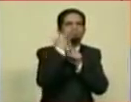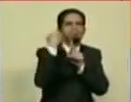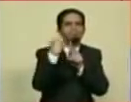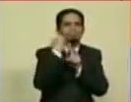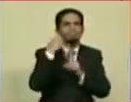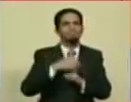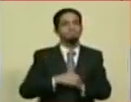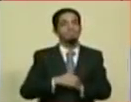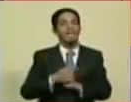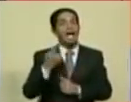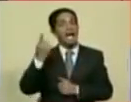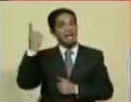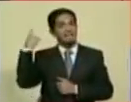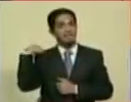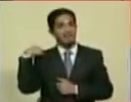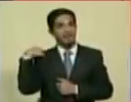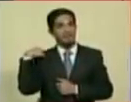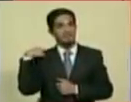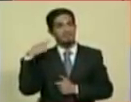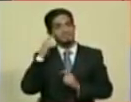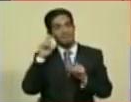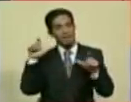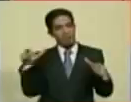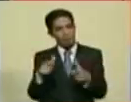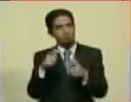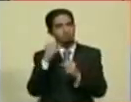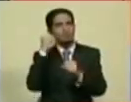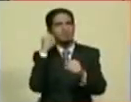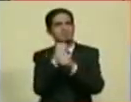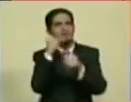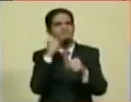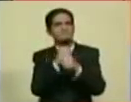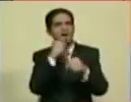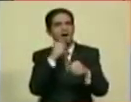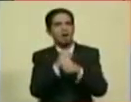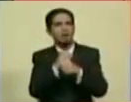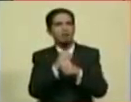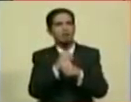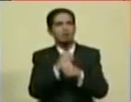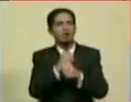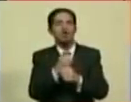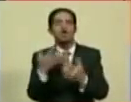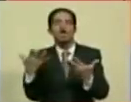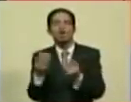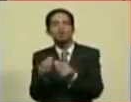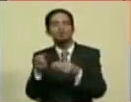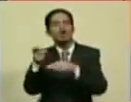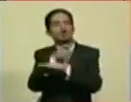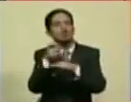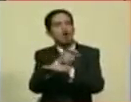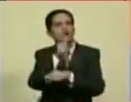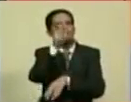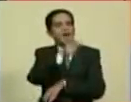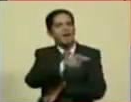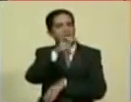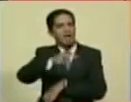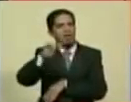una jornada de trabajo que se hizo junto a los gobernadores y